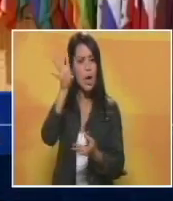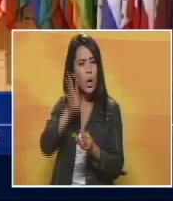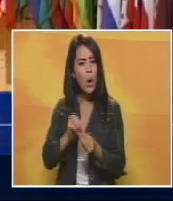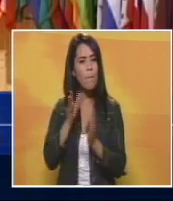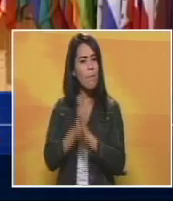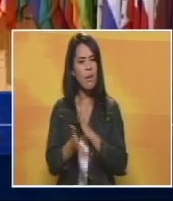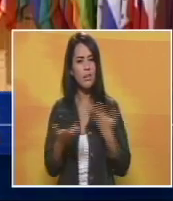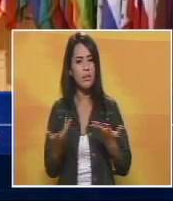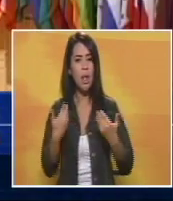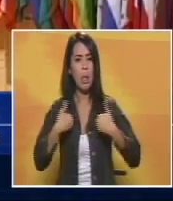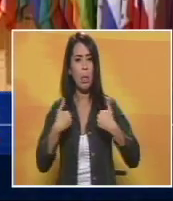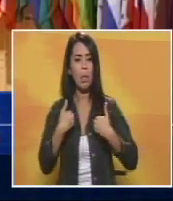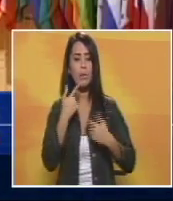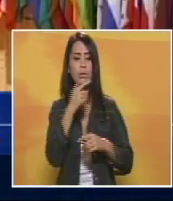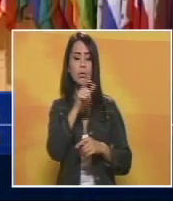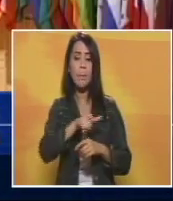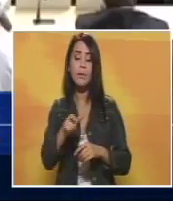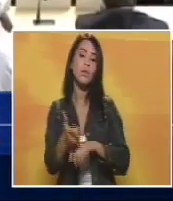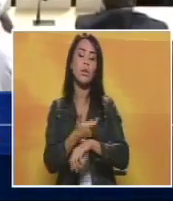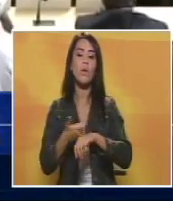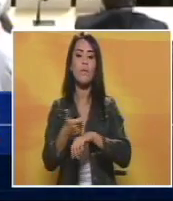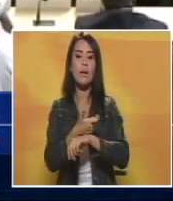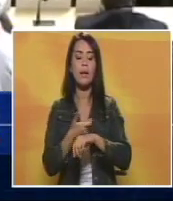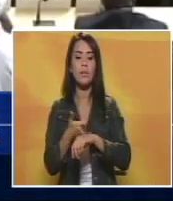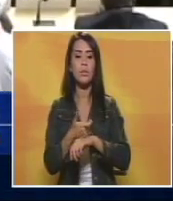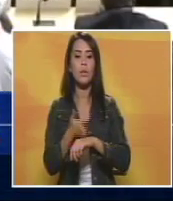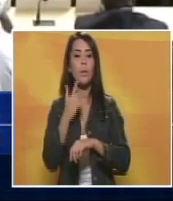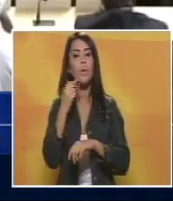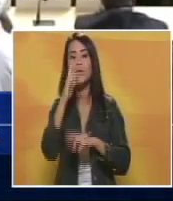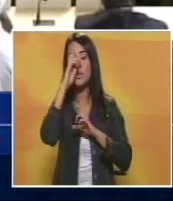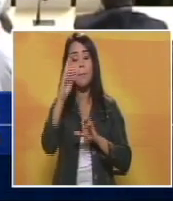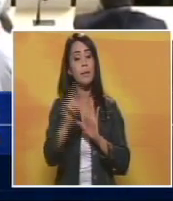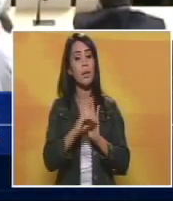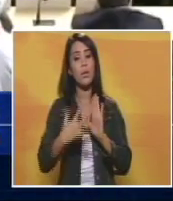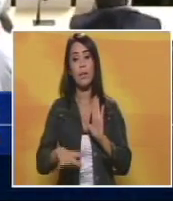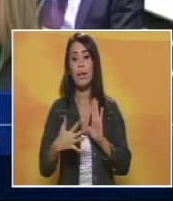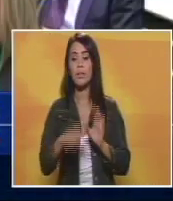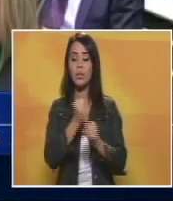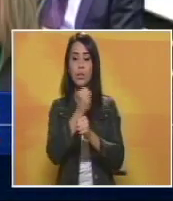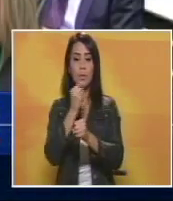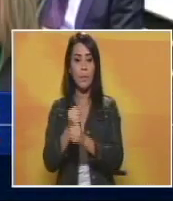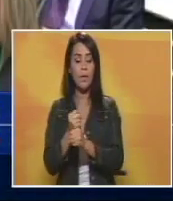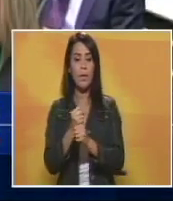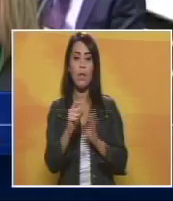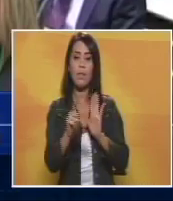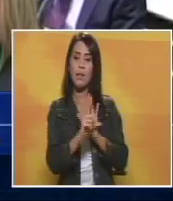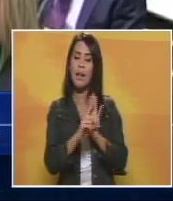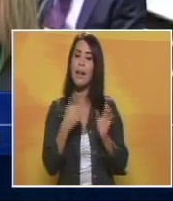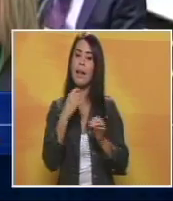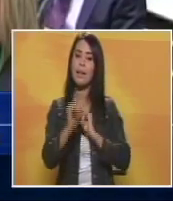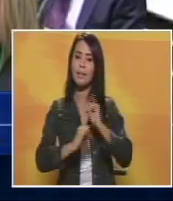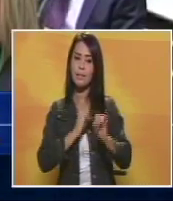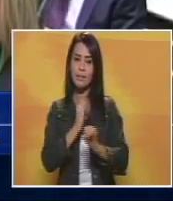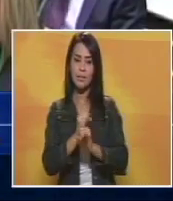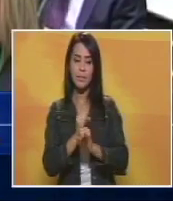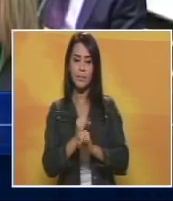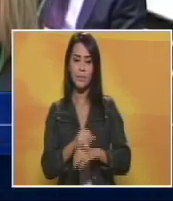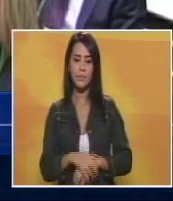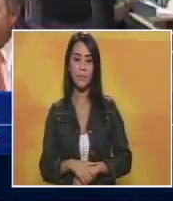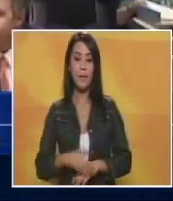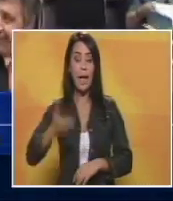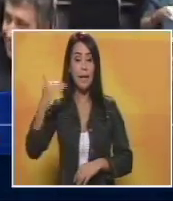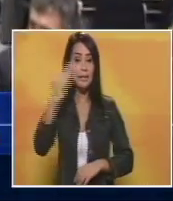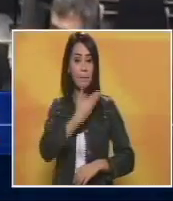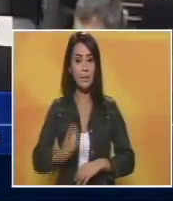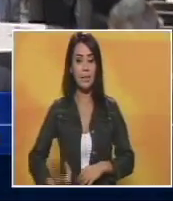las quejas planteadas contra gobiernos por el no respeto a los derechos amparados por las convenciones de la organización. La expresidenta